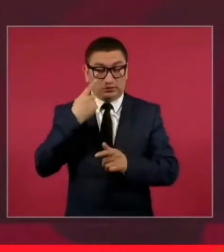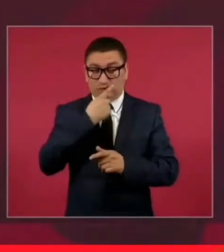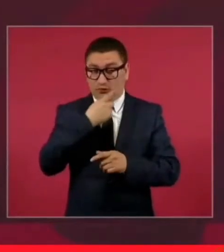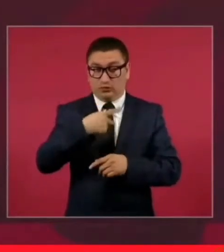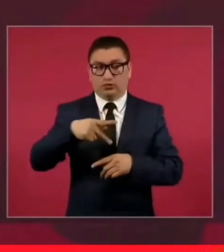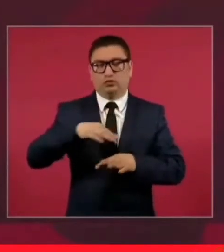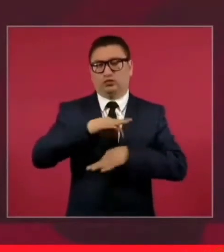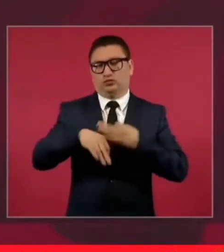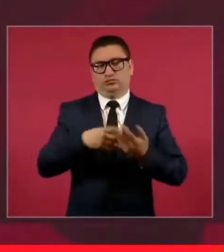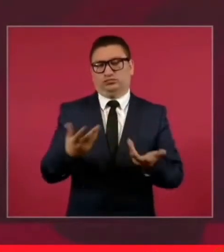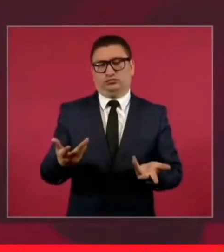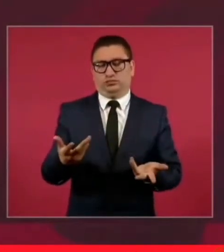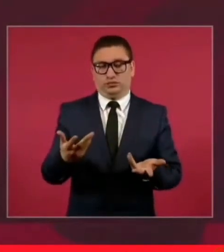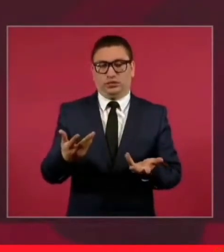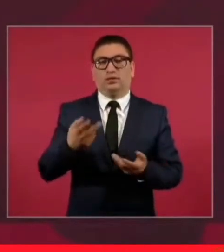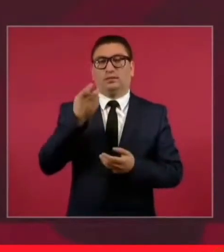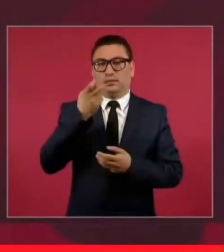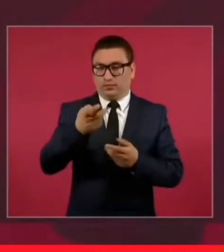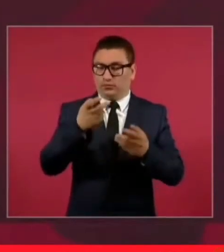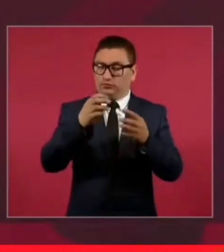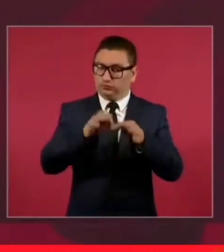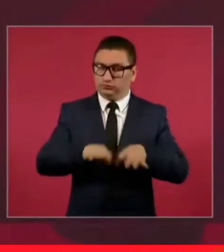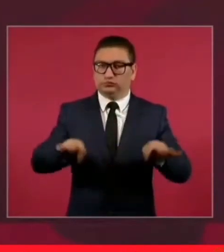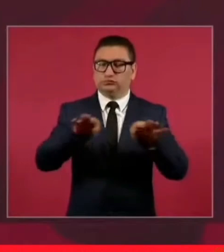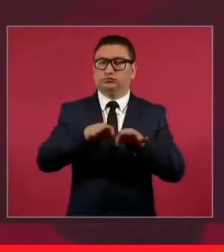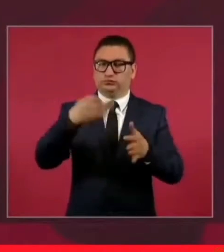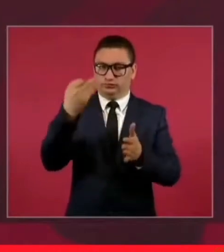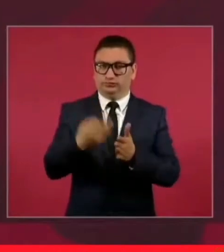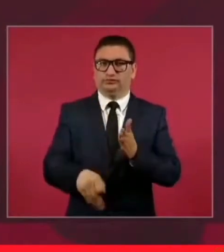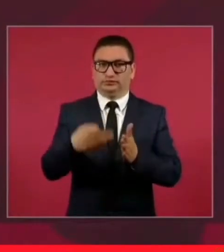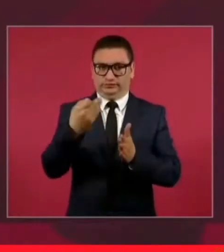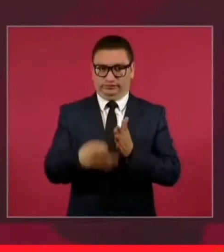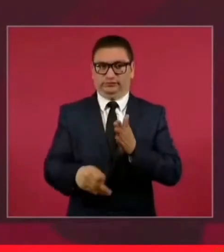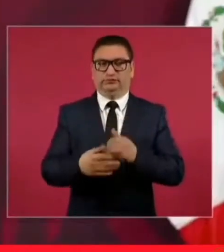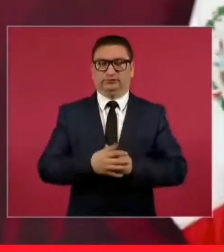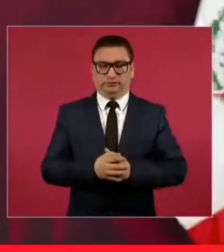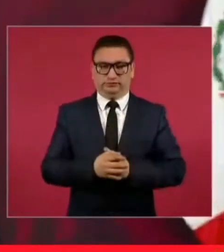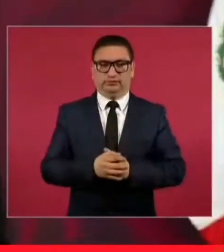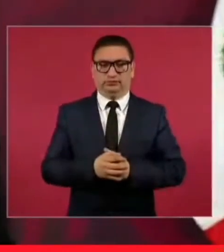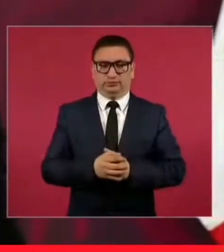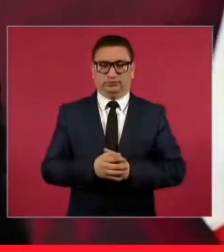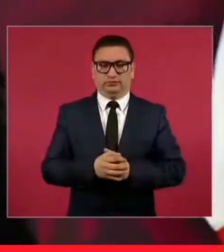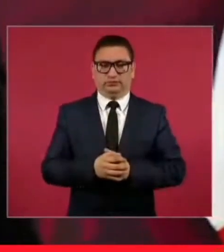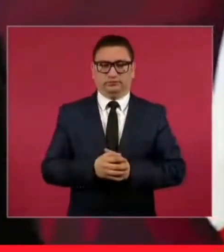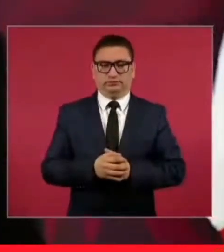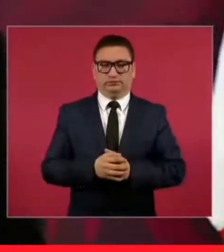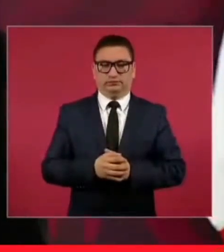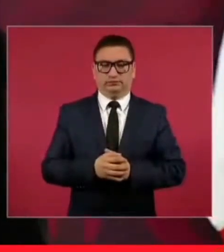Entonces, sí hace falta hacer todo este